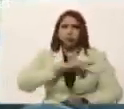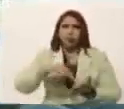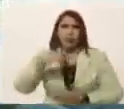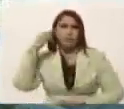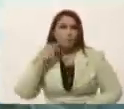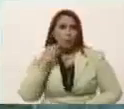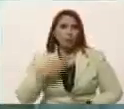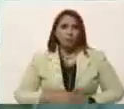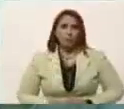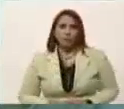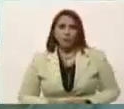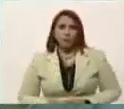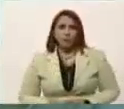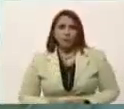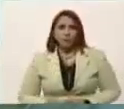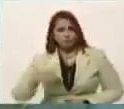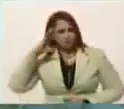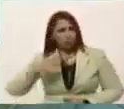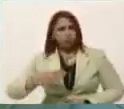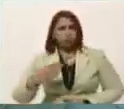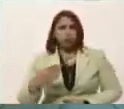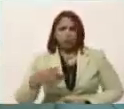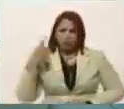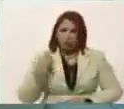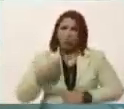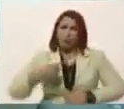Bolivariana con doctrina propia,